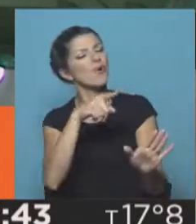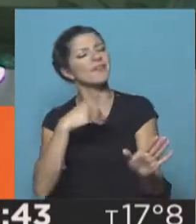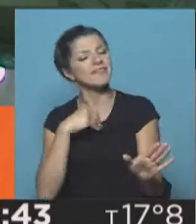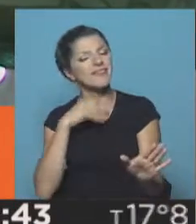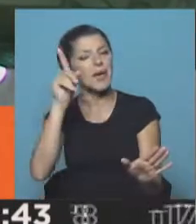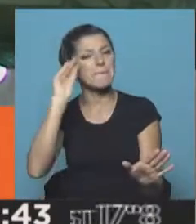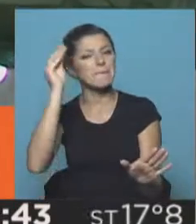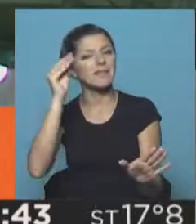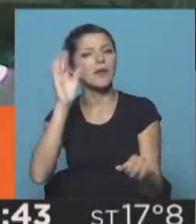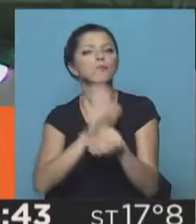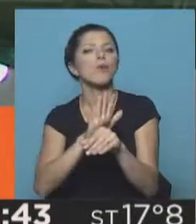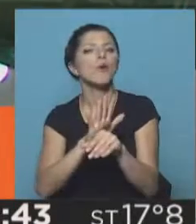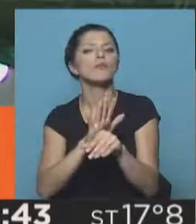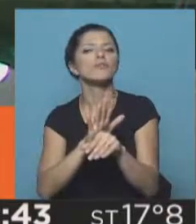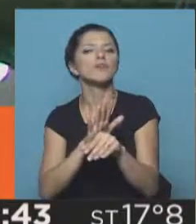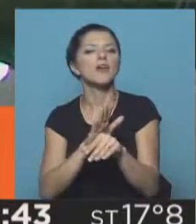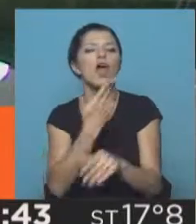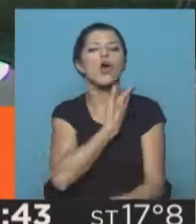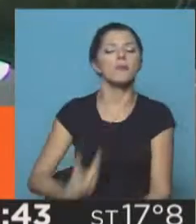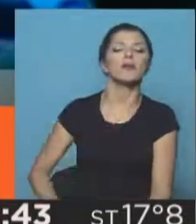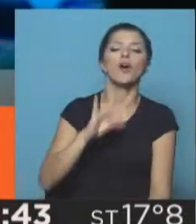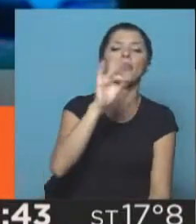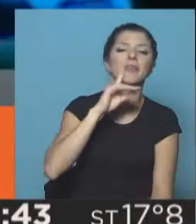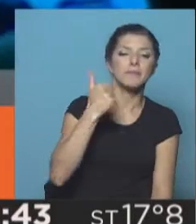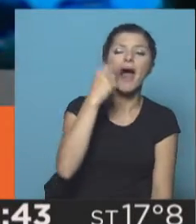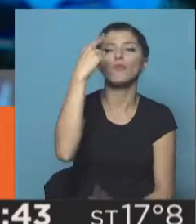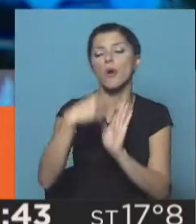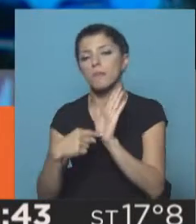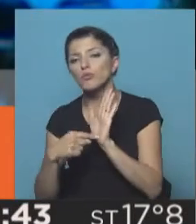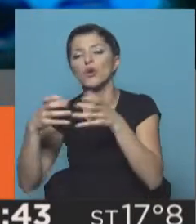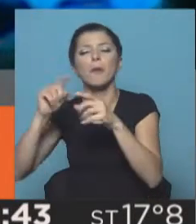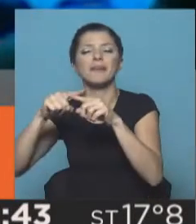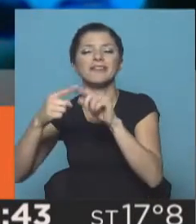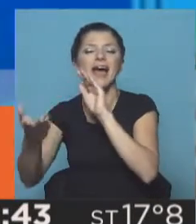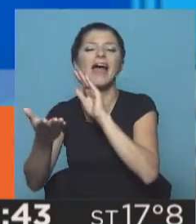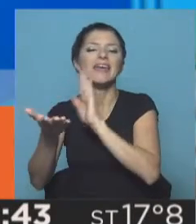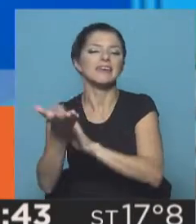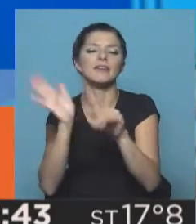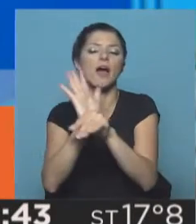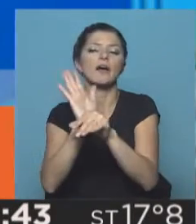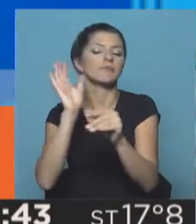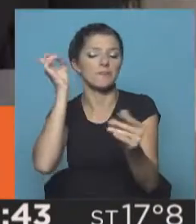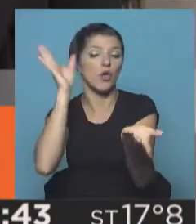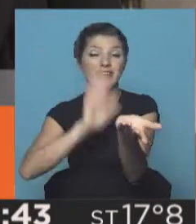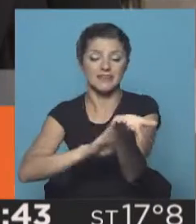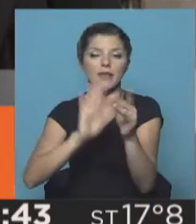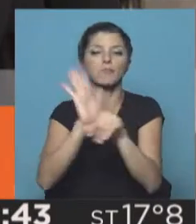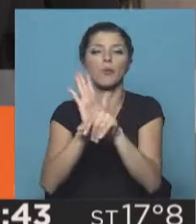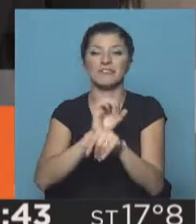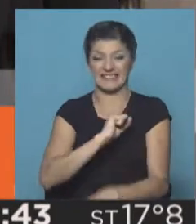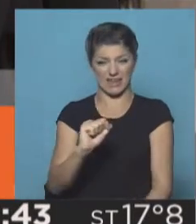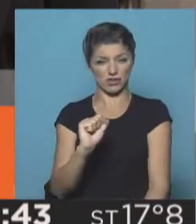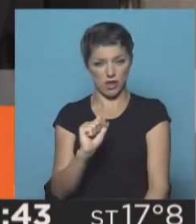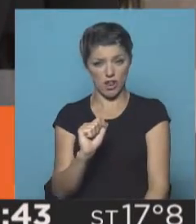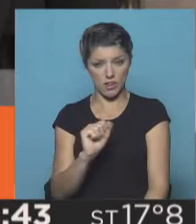traición también por parte del gobierno de Dilma a algunos principios de la izquierda? Mira, la palabra traición me suena, me inhibe, porque yo realmente creo